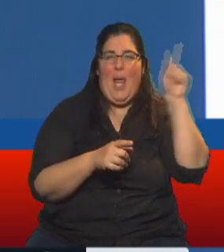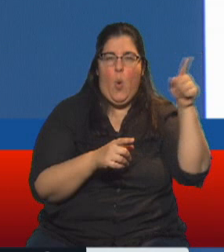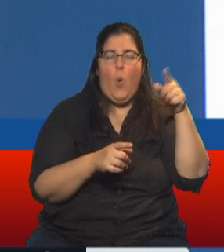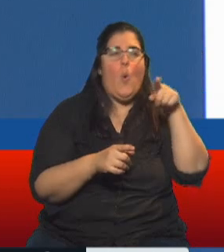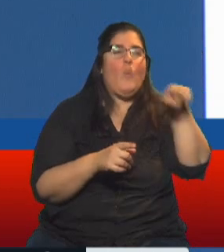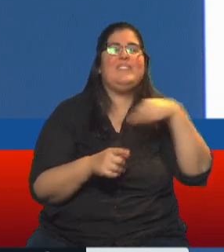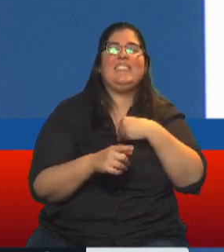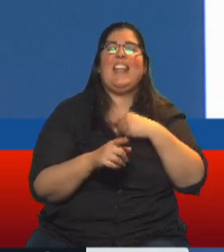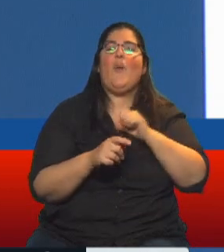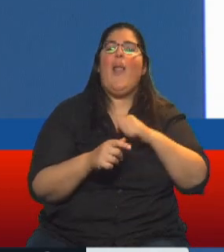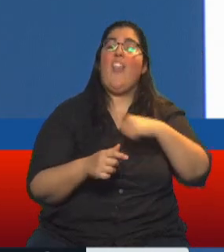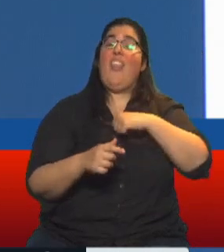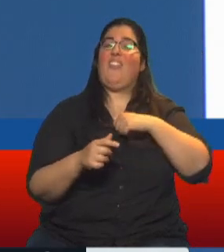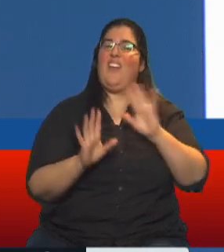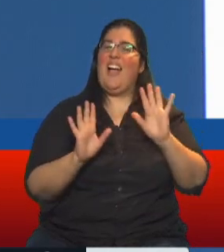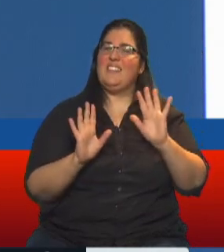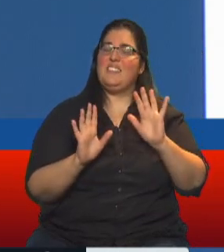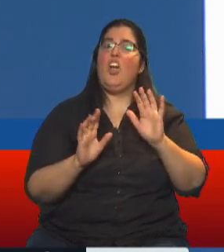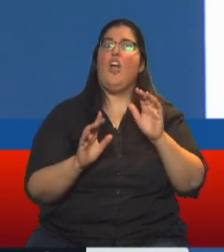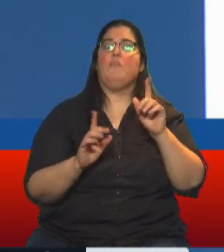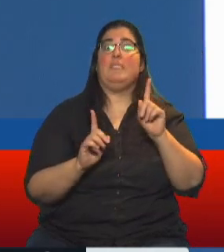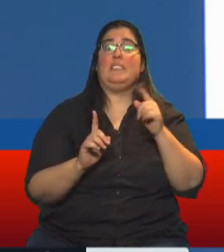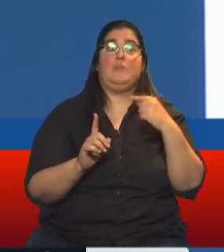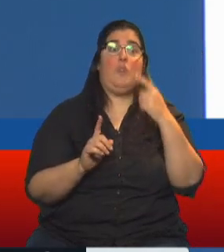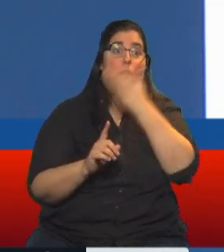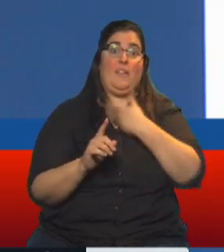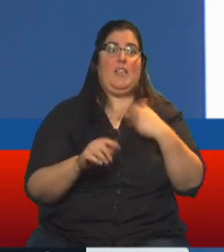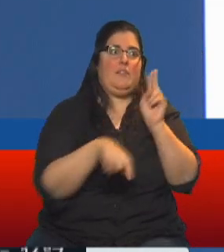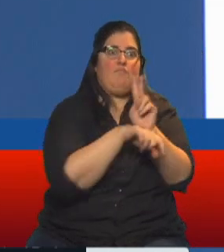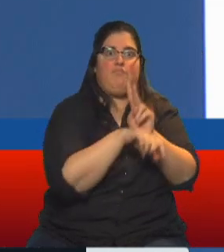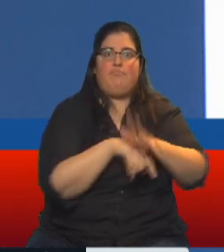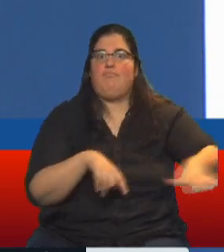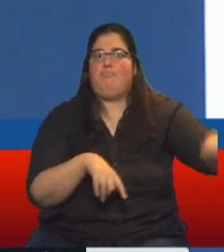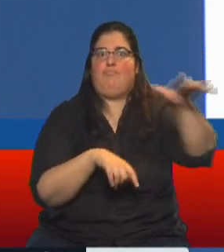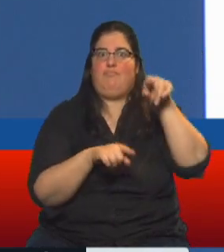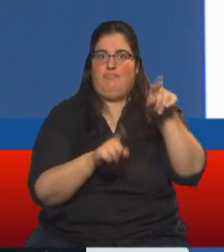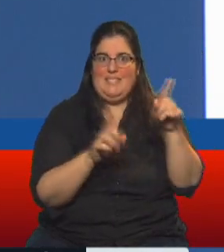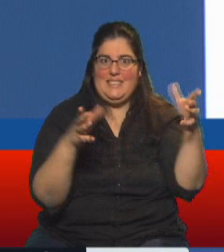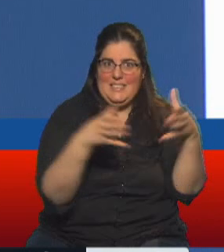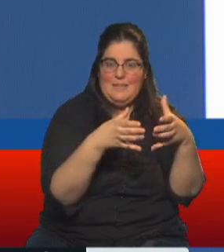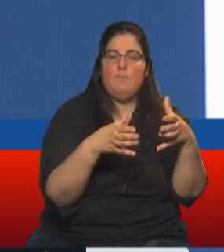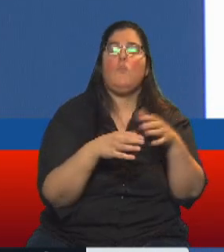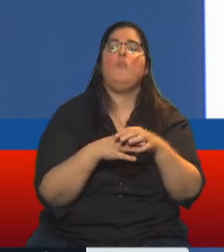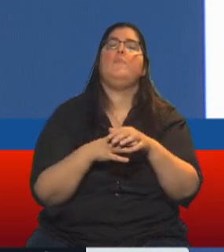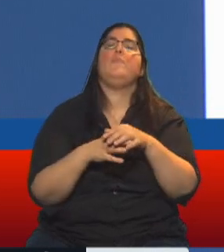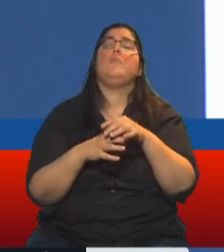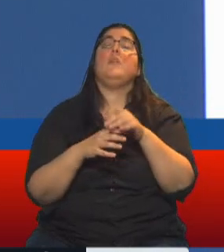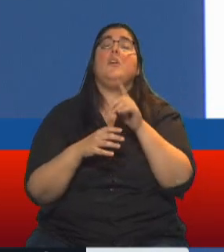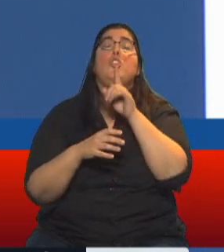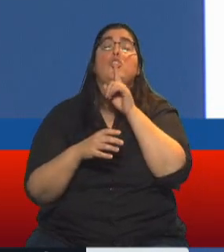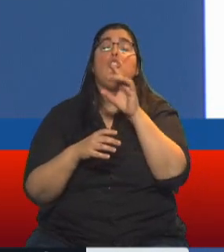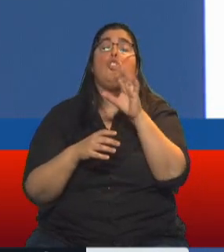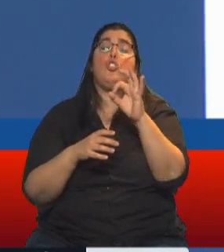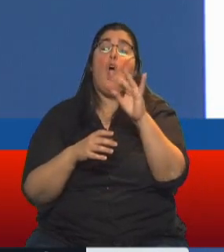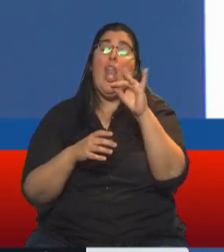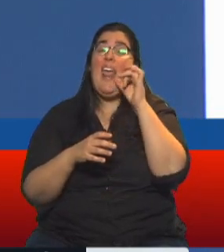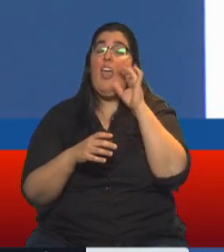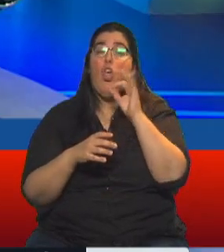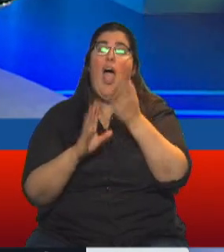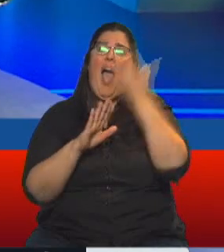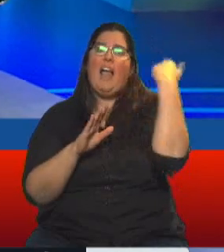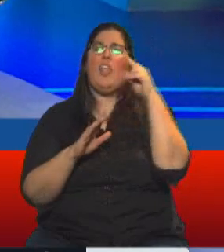un fuerte respaldo a todos estos sectores. Se hizo también con Toledo en 2001 en Cusco, pero no se había hecho en este lugar